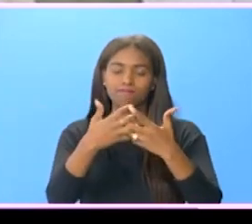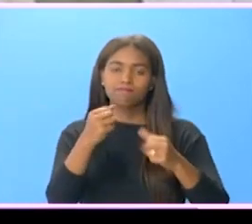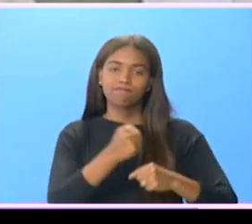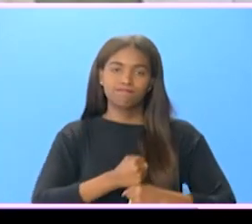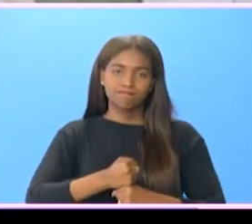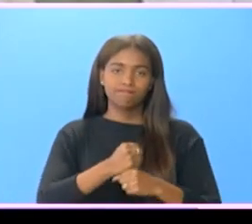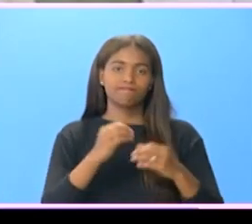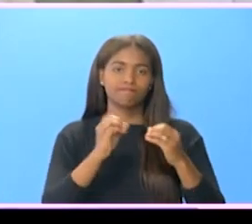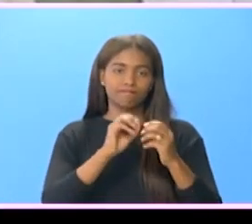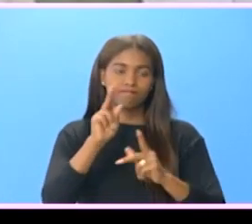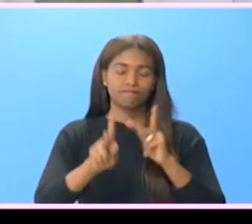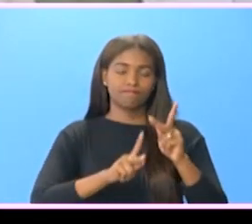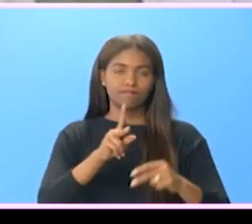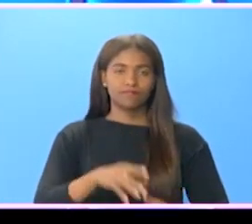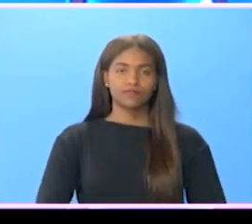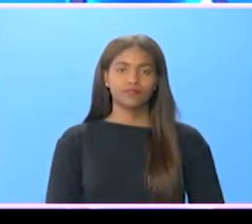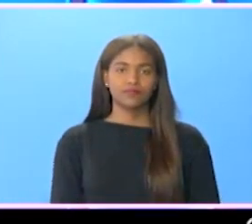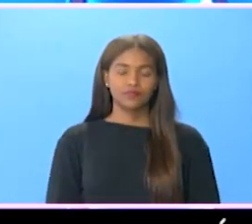seguridad ciudadana.